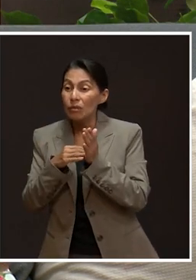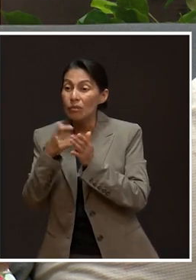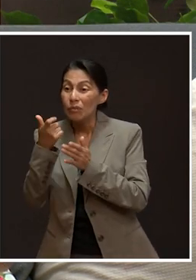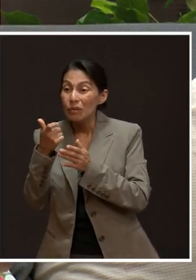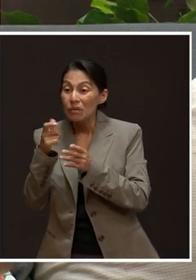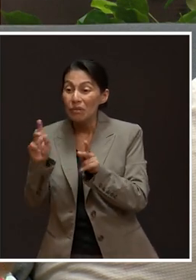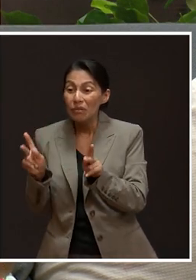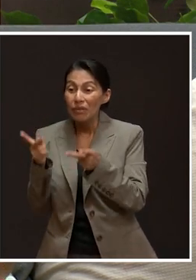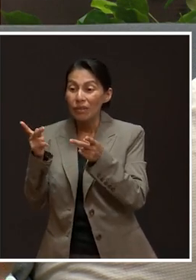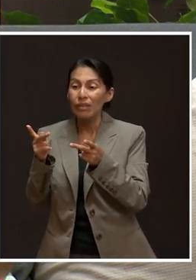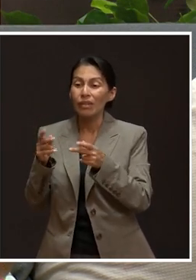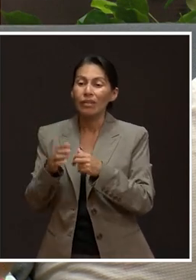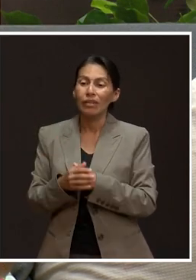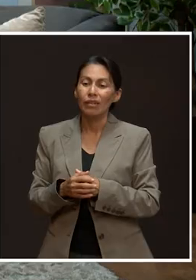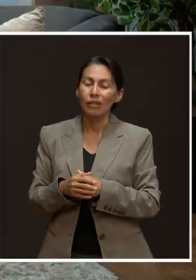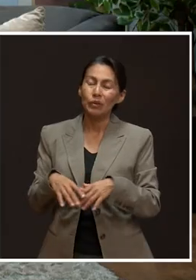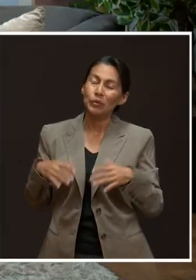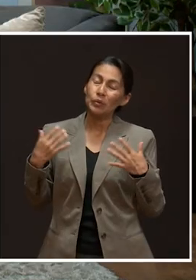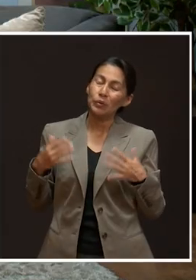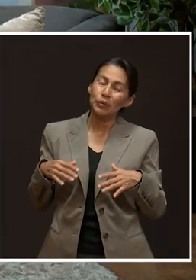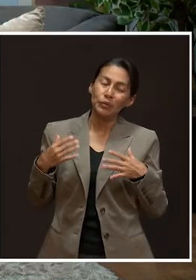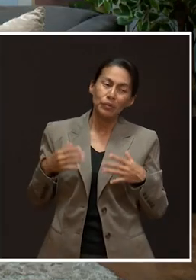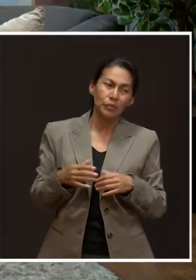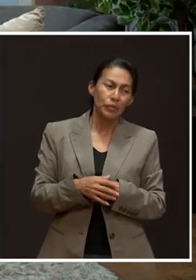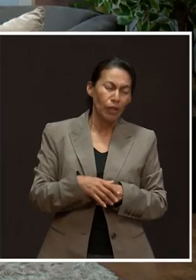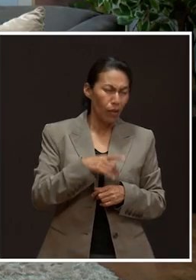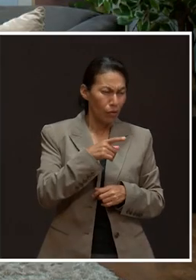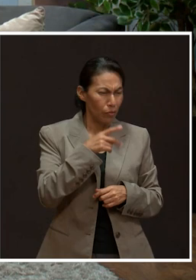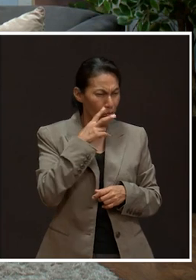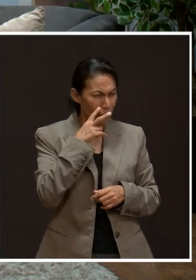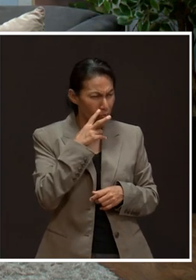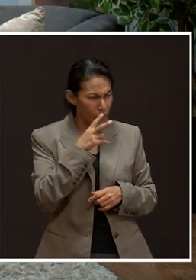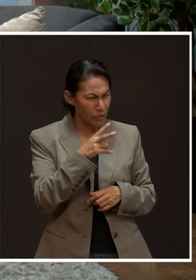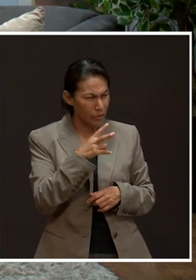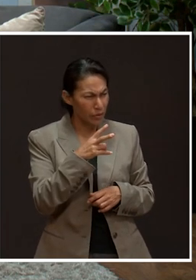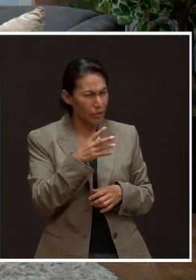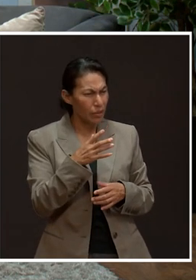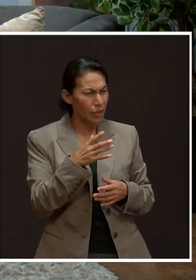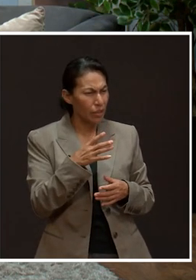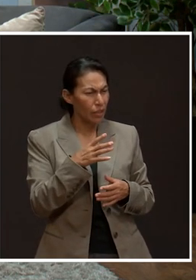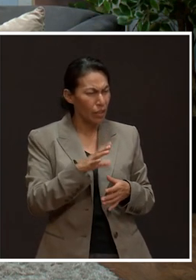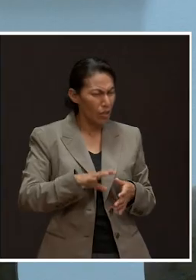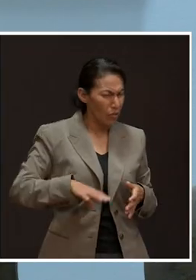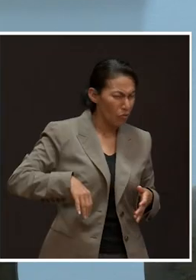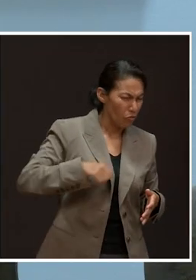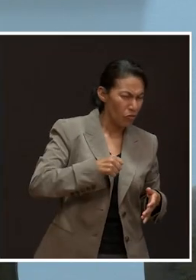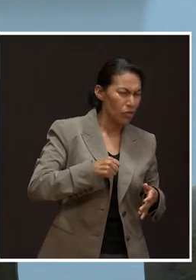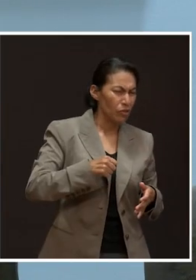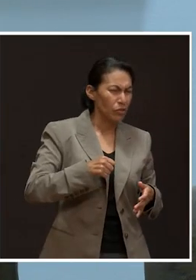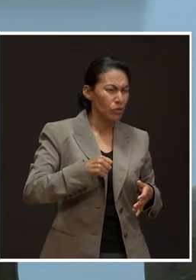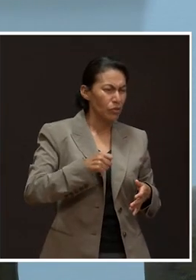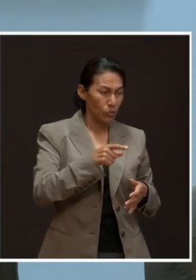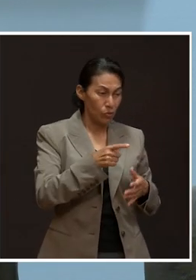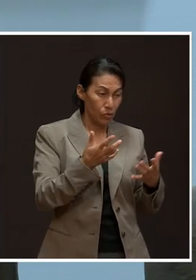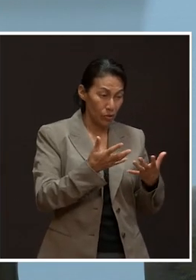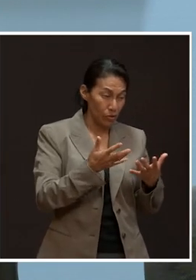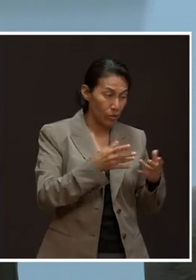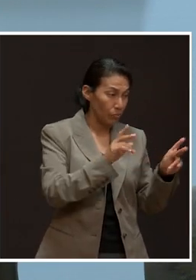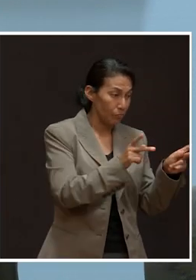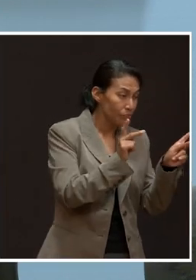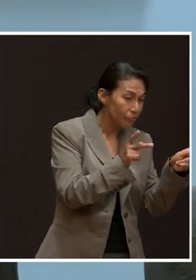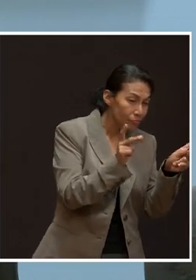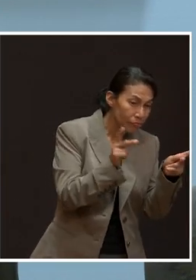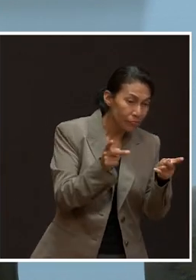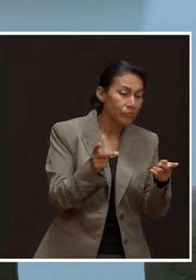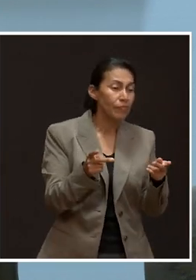mil pesos en ese día. O sea, tú viste que el esfuerzo que tú hiciste por